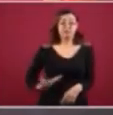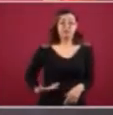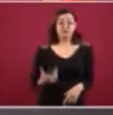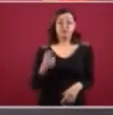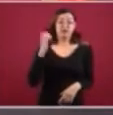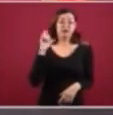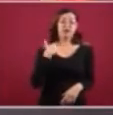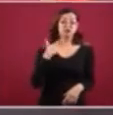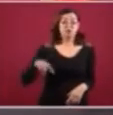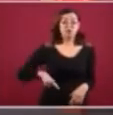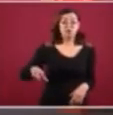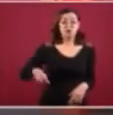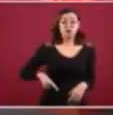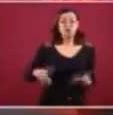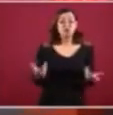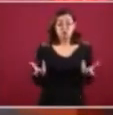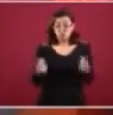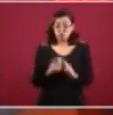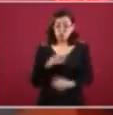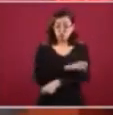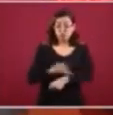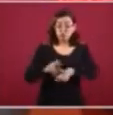trabajaran de manera coordinada,